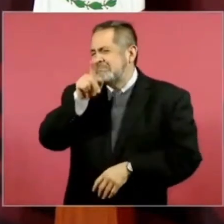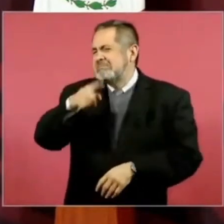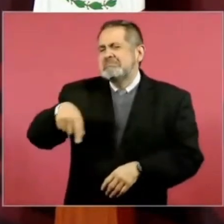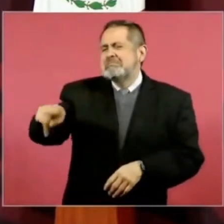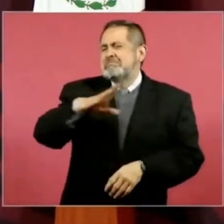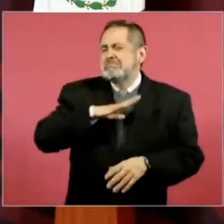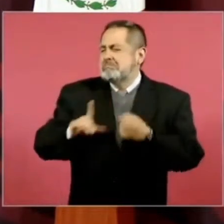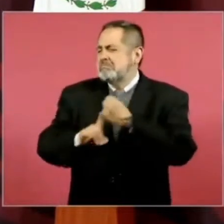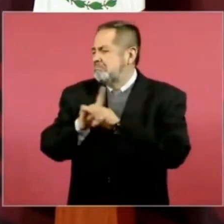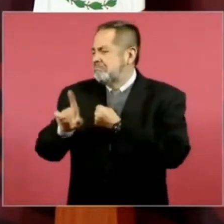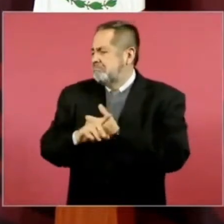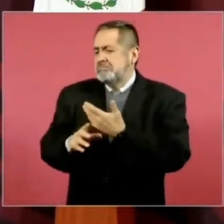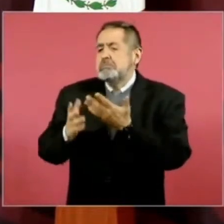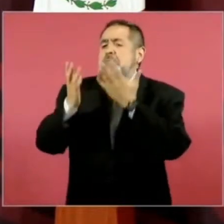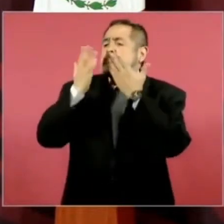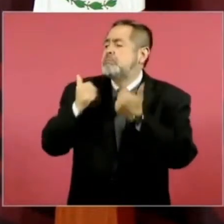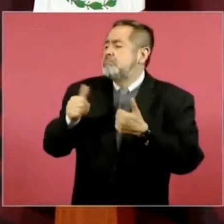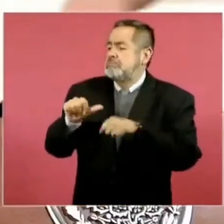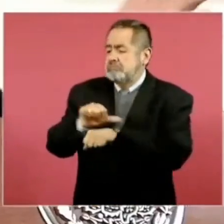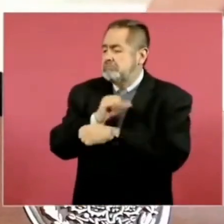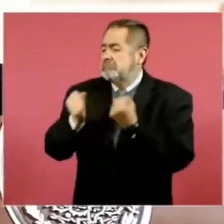tenía